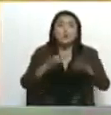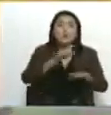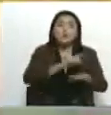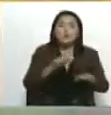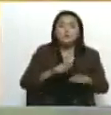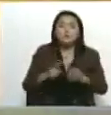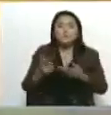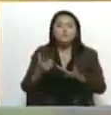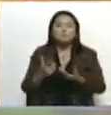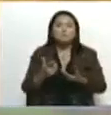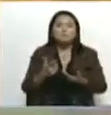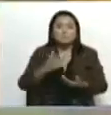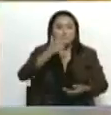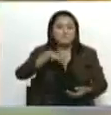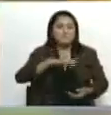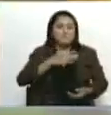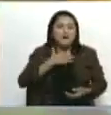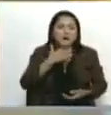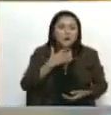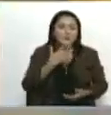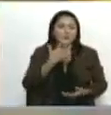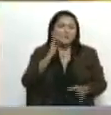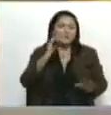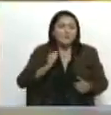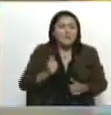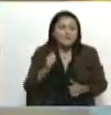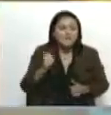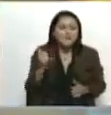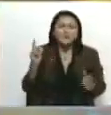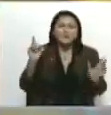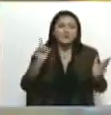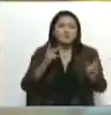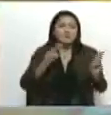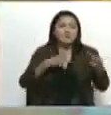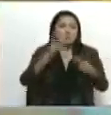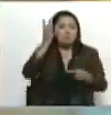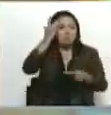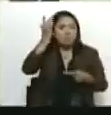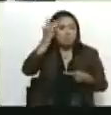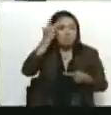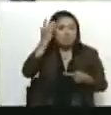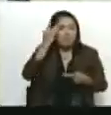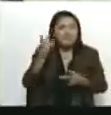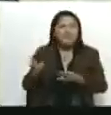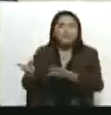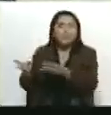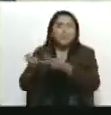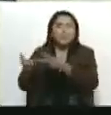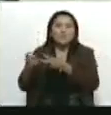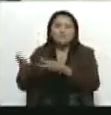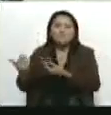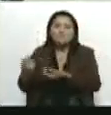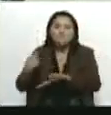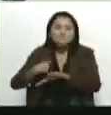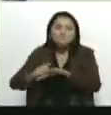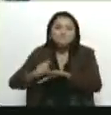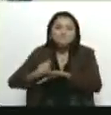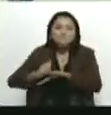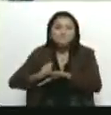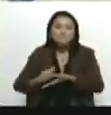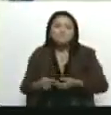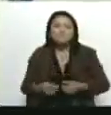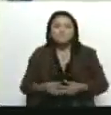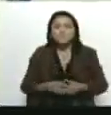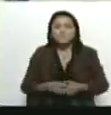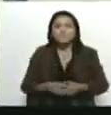ciudadanos que se hacen pasar por autoridades. Eduard Pereira con el reporte. Los emprendedores y trabajadores de la economía